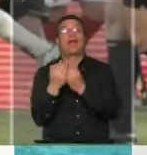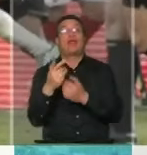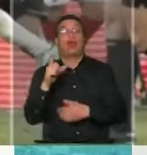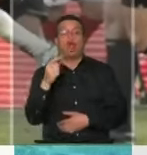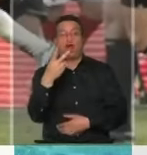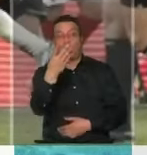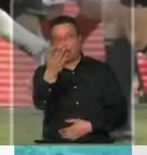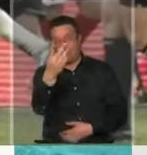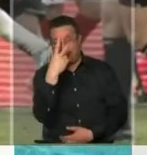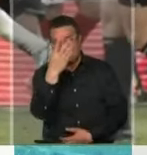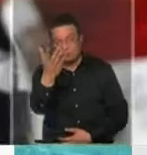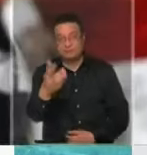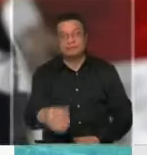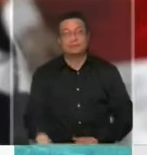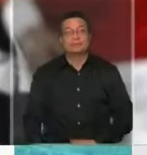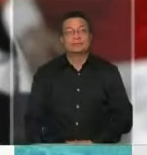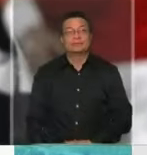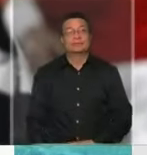Monumental.